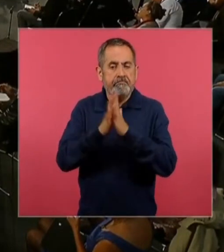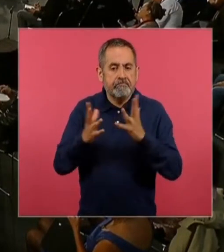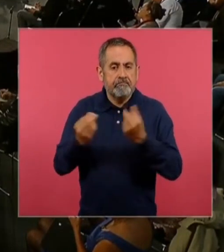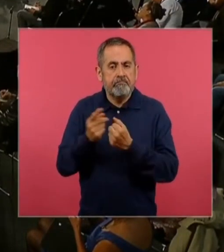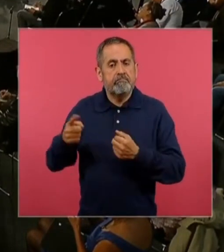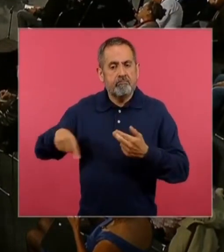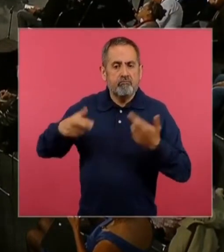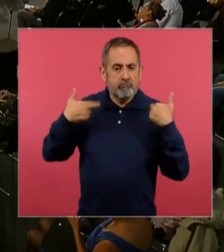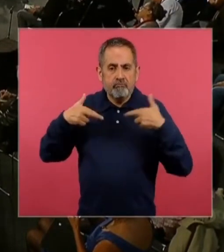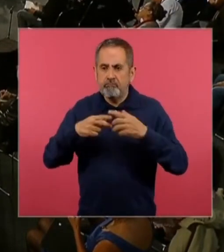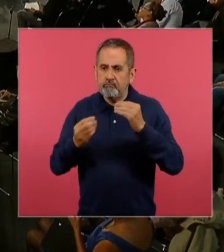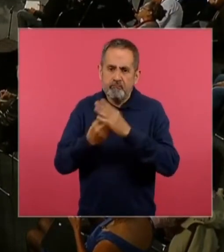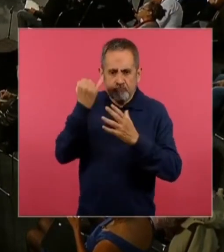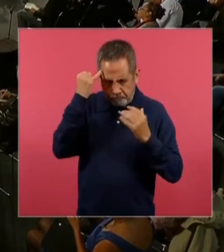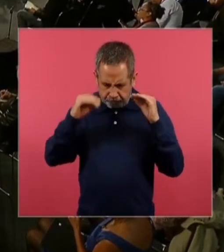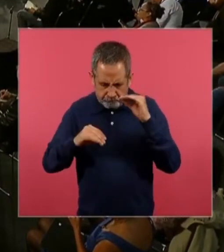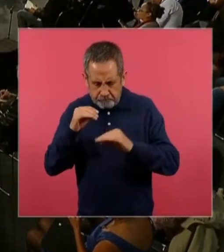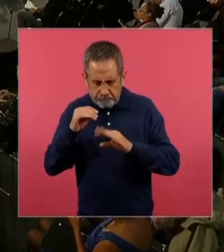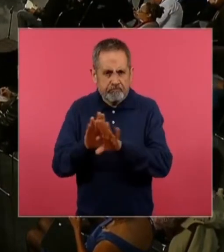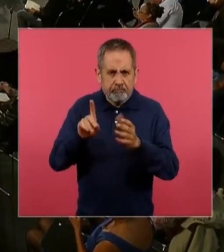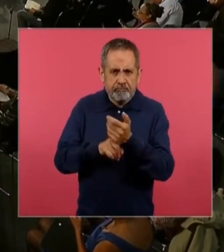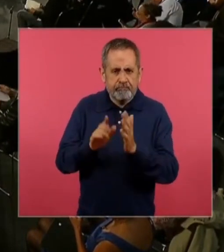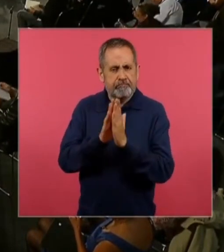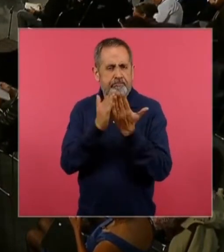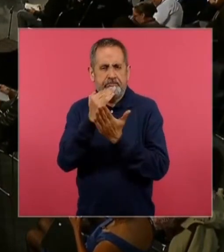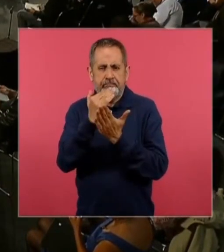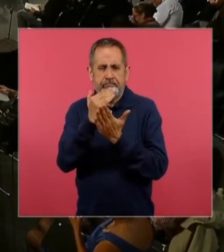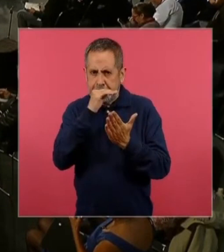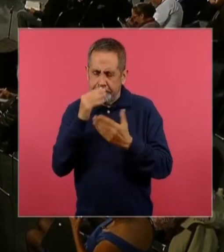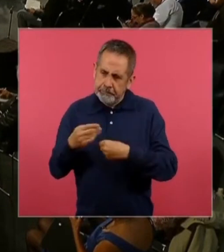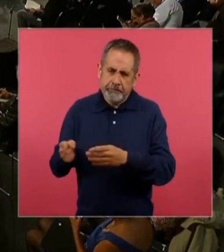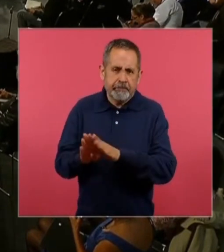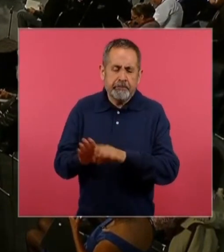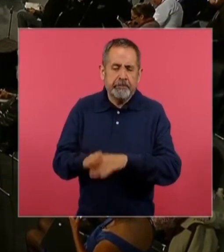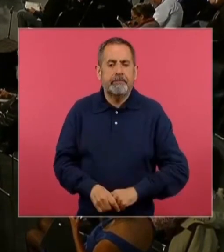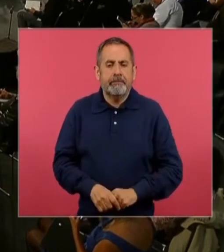siendo maestros innovadores de esta propuesta de libros de texto.